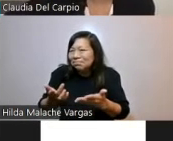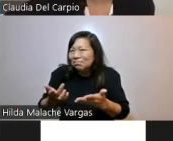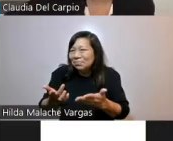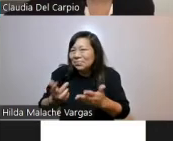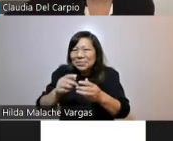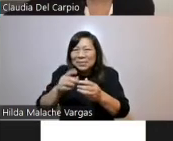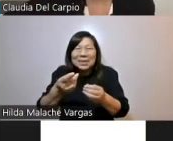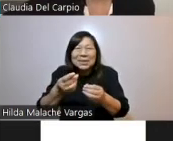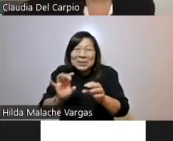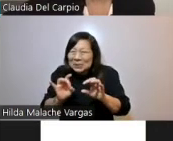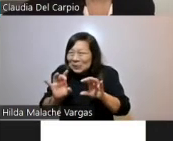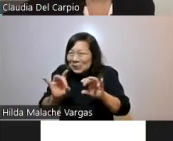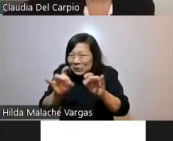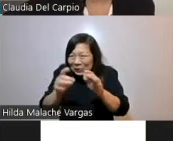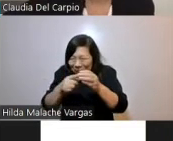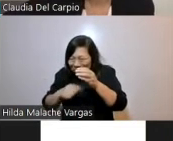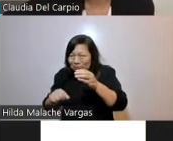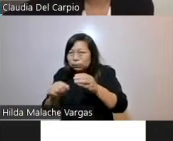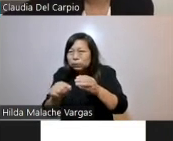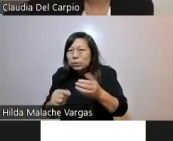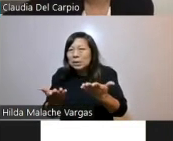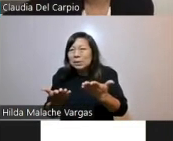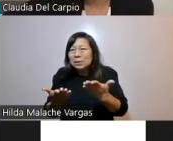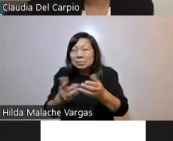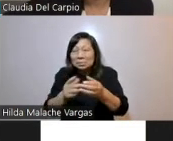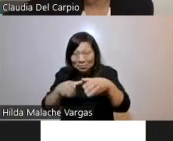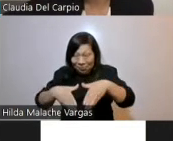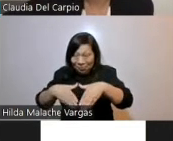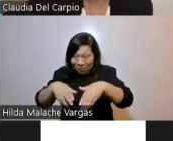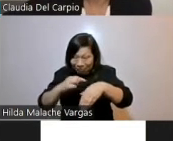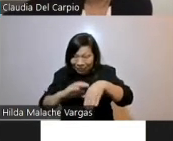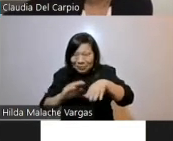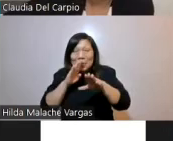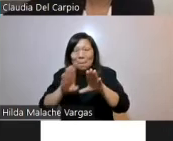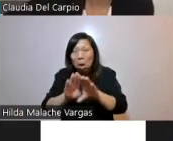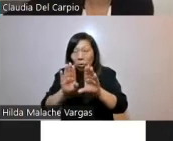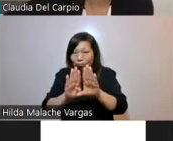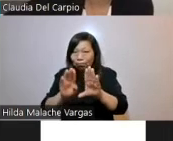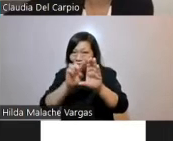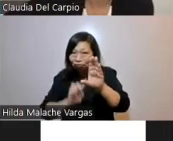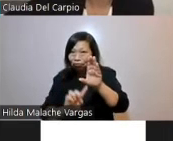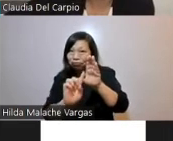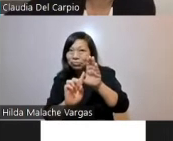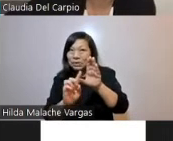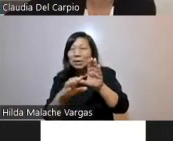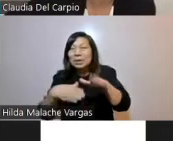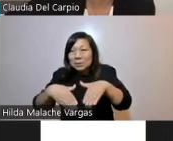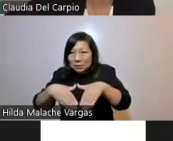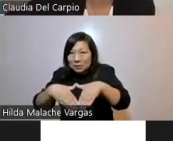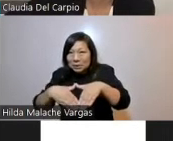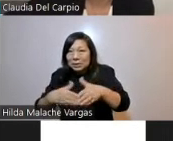traslado de estas bacterias. Entonces, estas bacterias de atrás, que están por acá afuera, pueden llegar a la vulva, pueden llegar